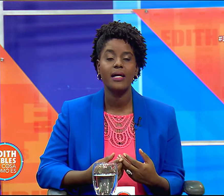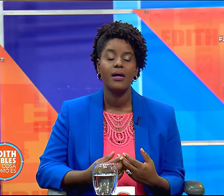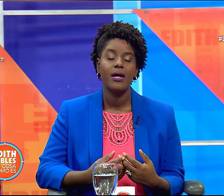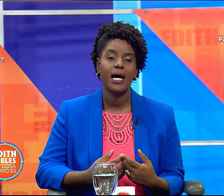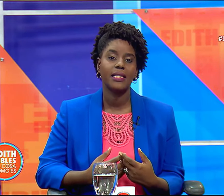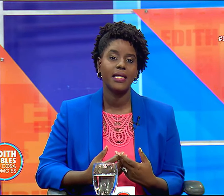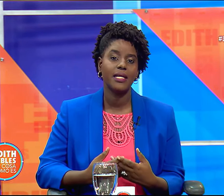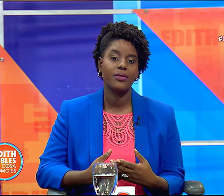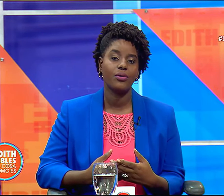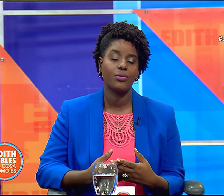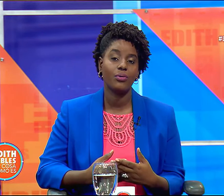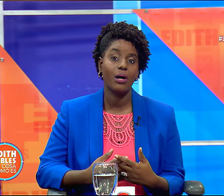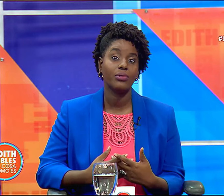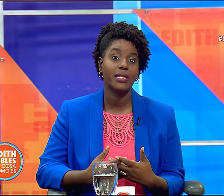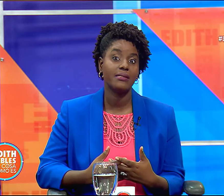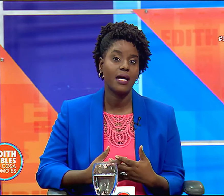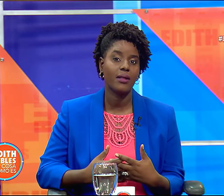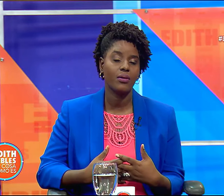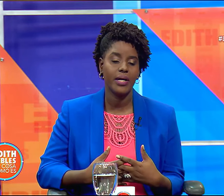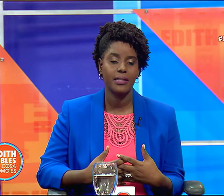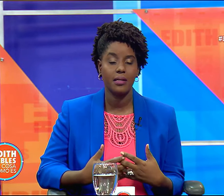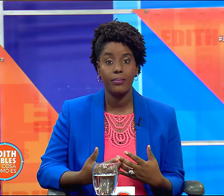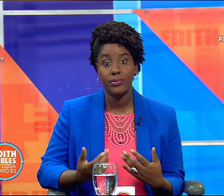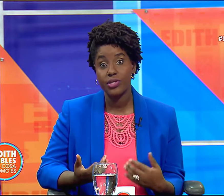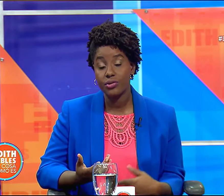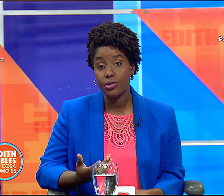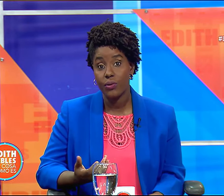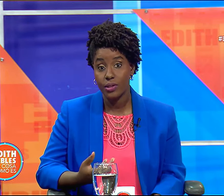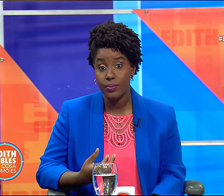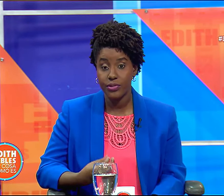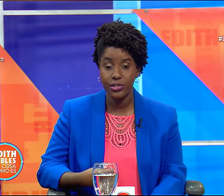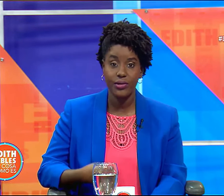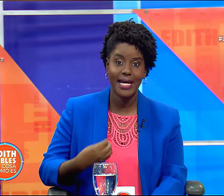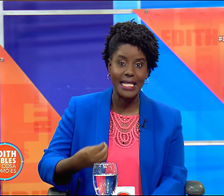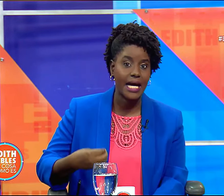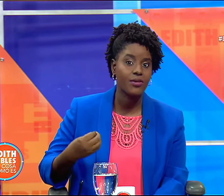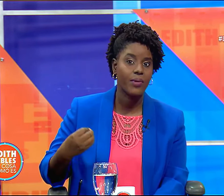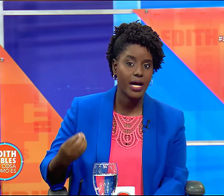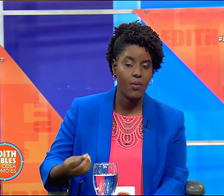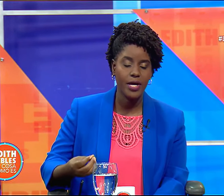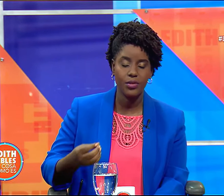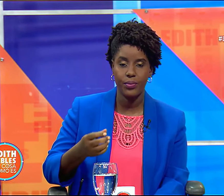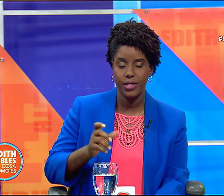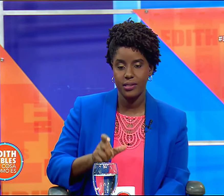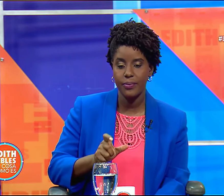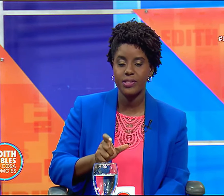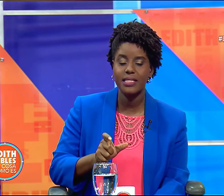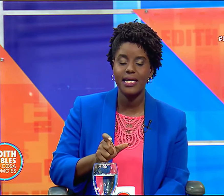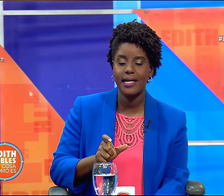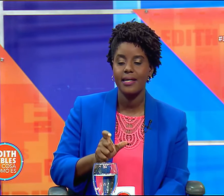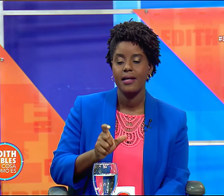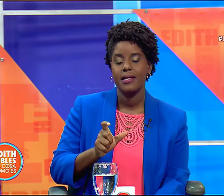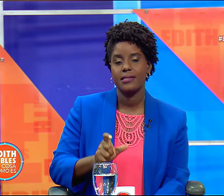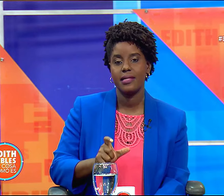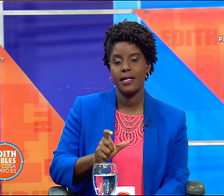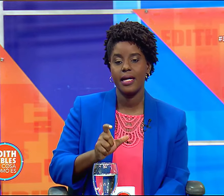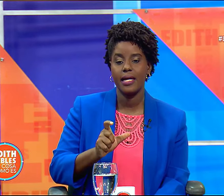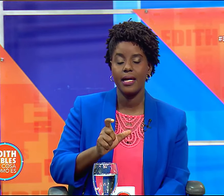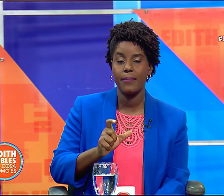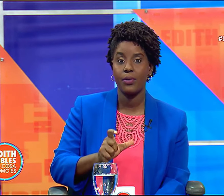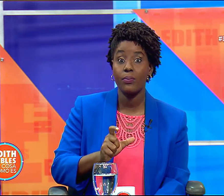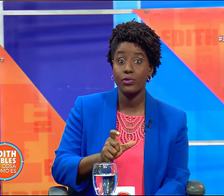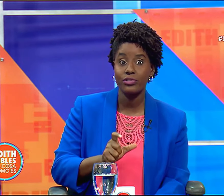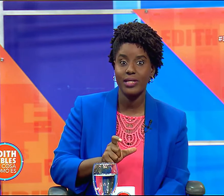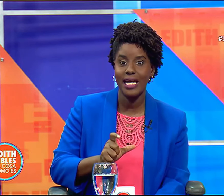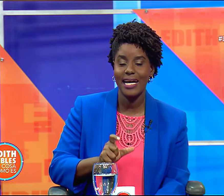regular no ha utilizado el 100% del 4% que cada año va en aumento, porque ese porcentaje